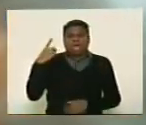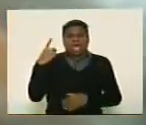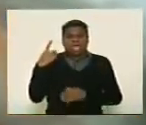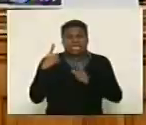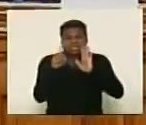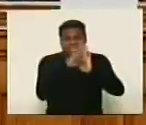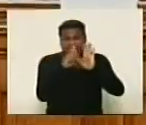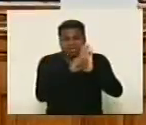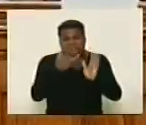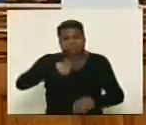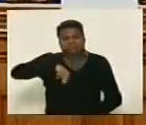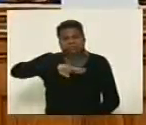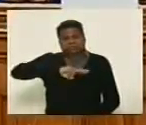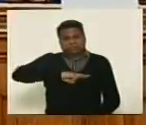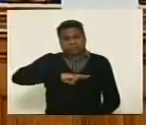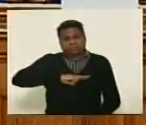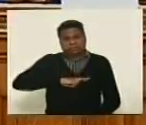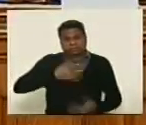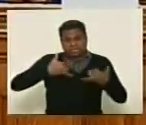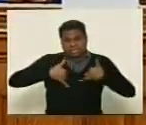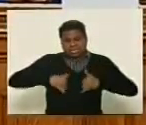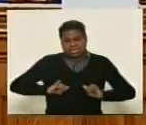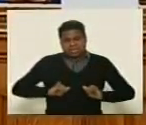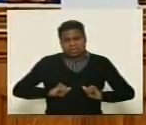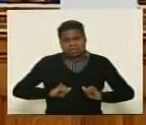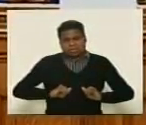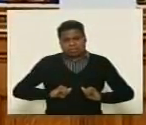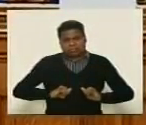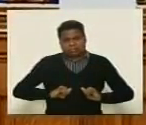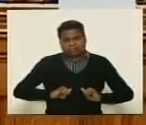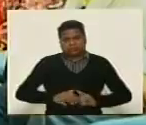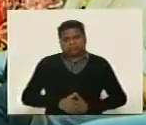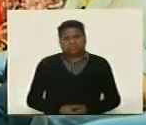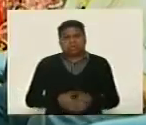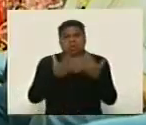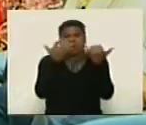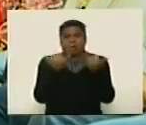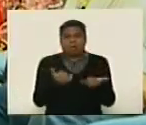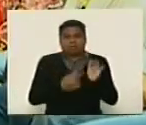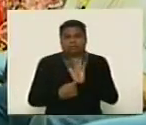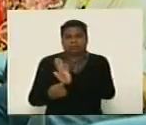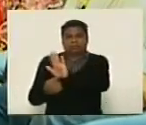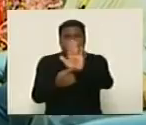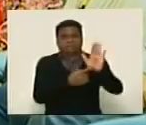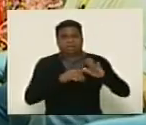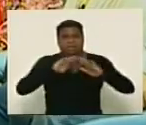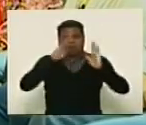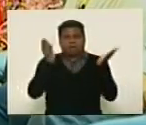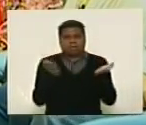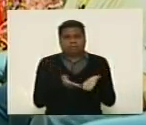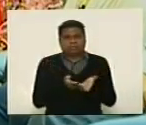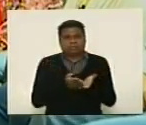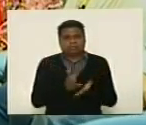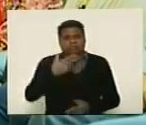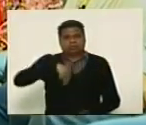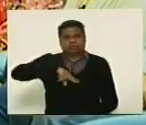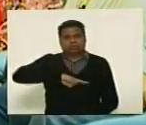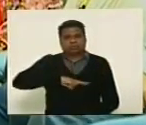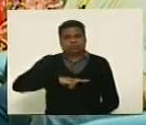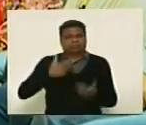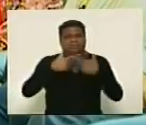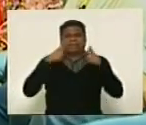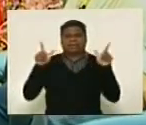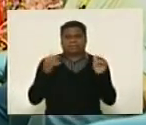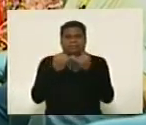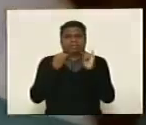pueblos soberanos, de nuestros hijos e hijas. Y hoy le demostramos al mundo que seguiremos siendo una patria